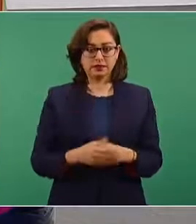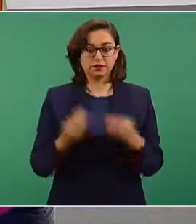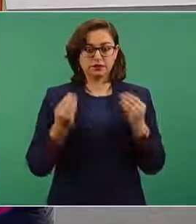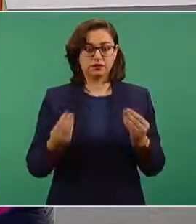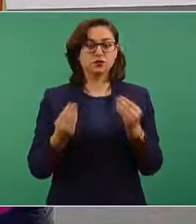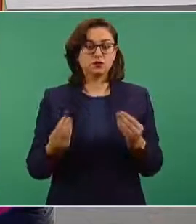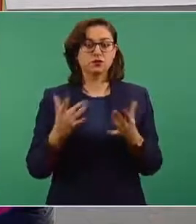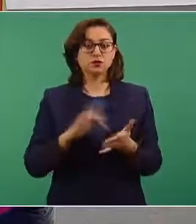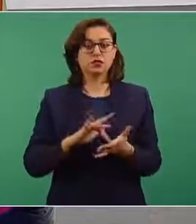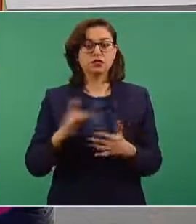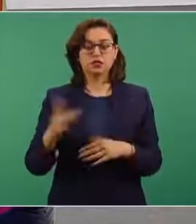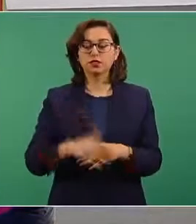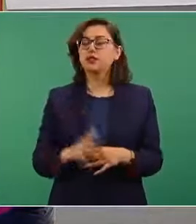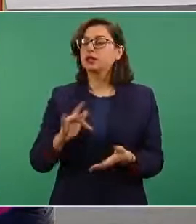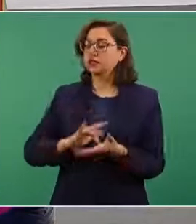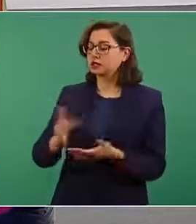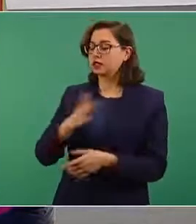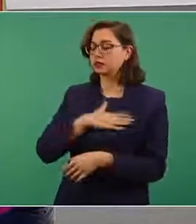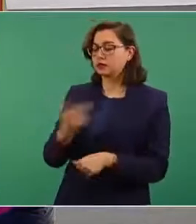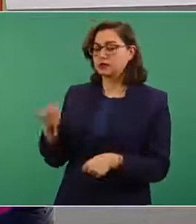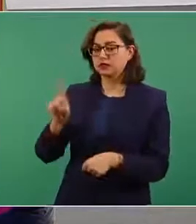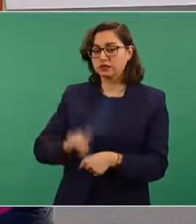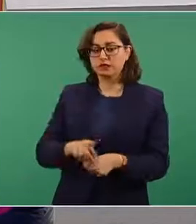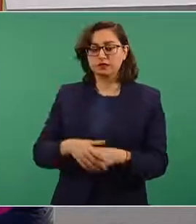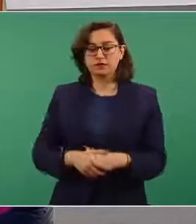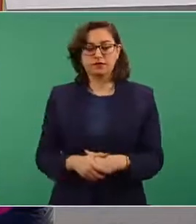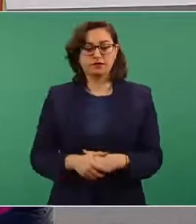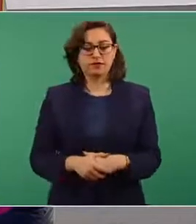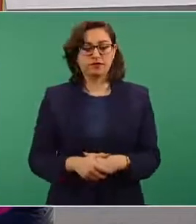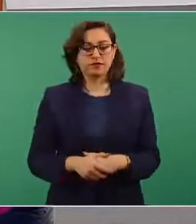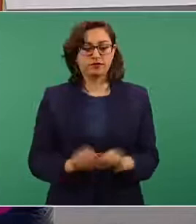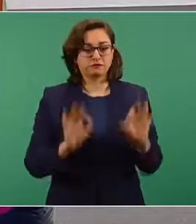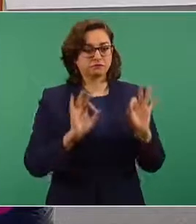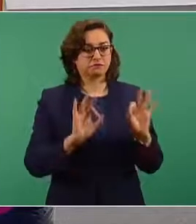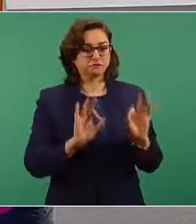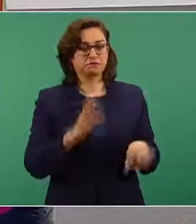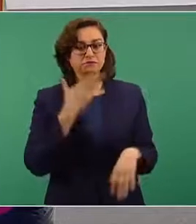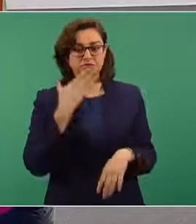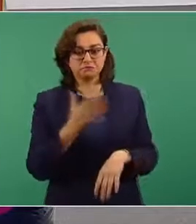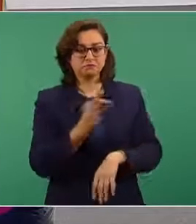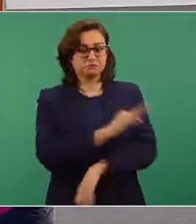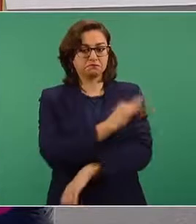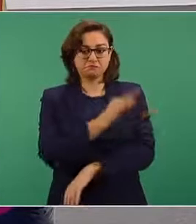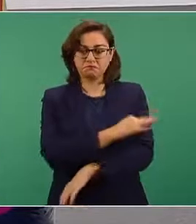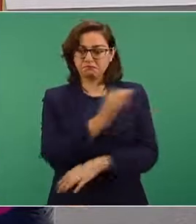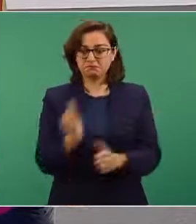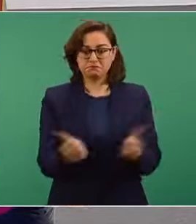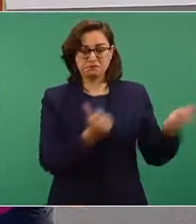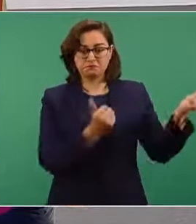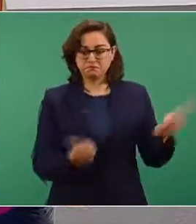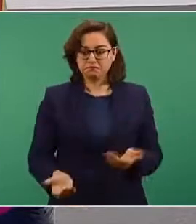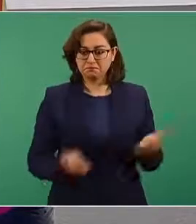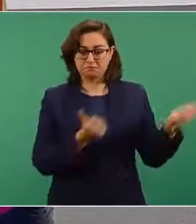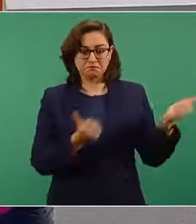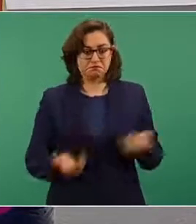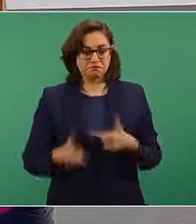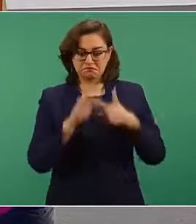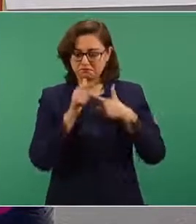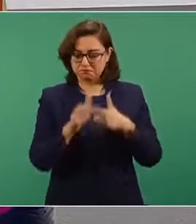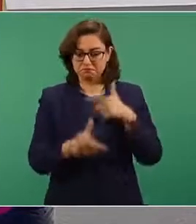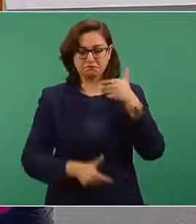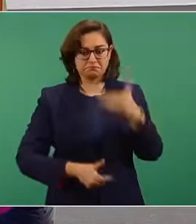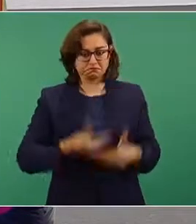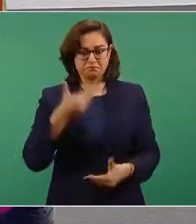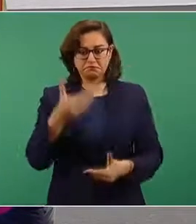por todo lo que están haciendo. Qué bien que siguen llegando las vacunas. Se va